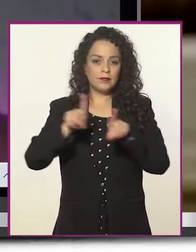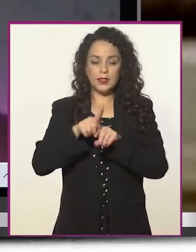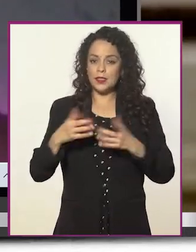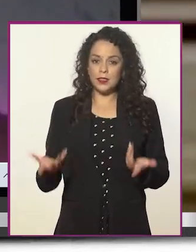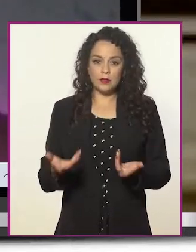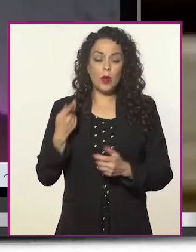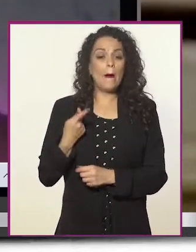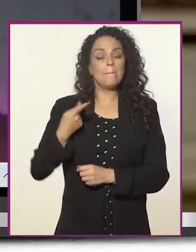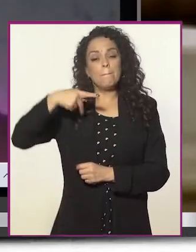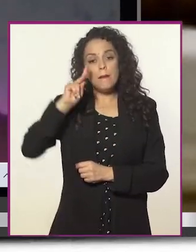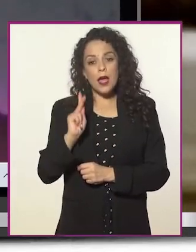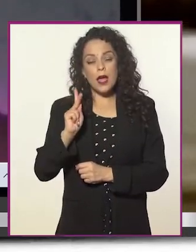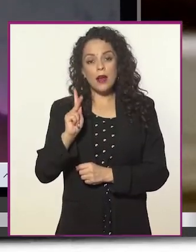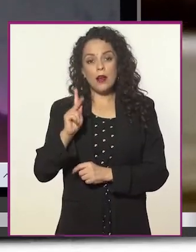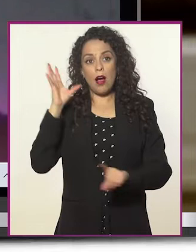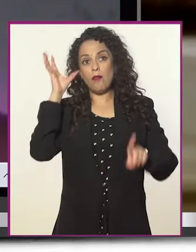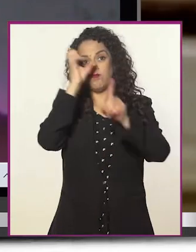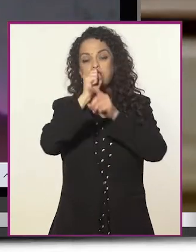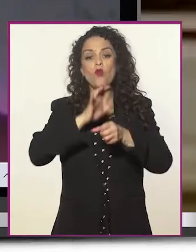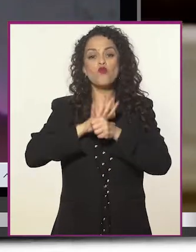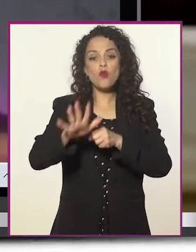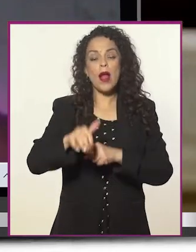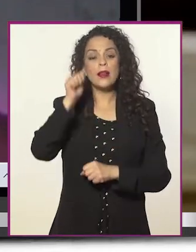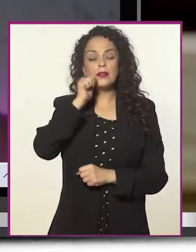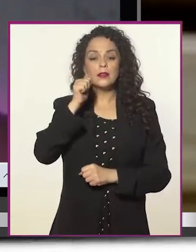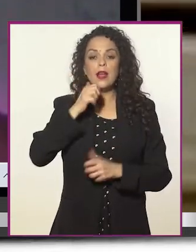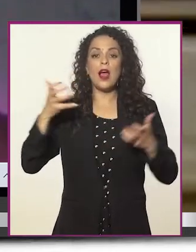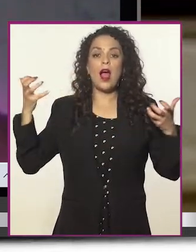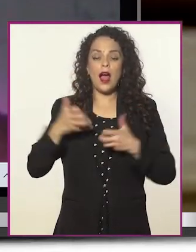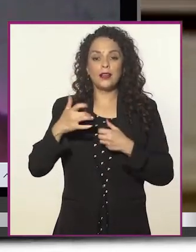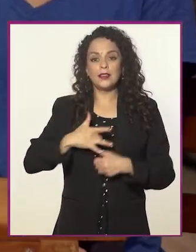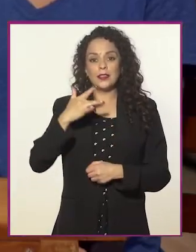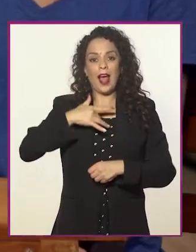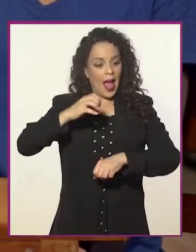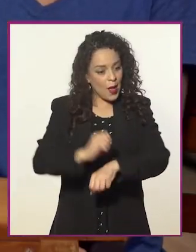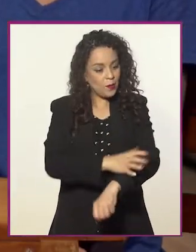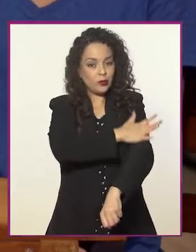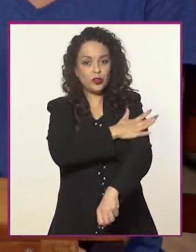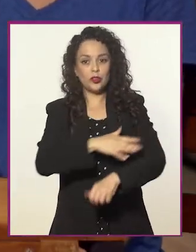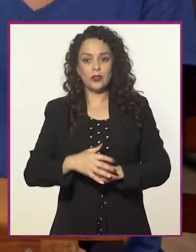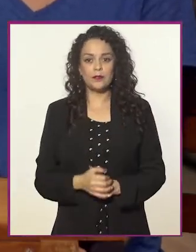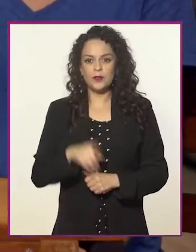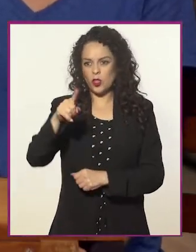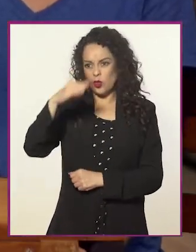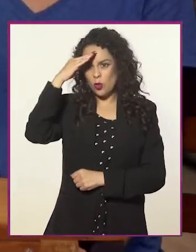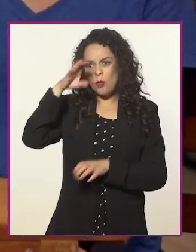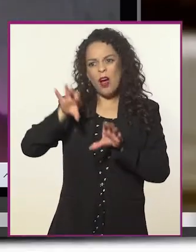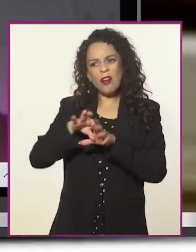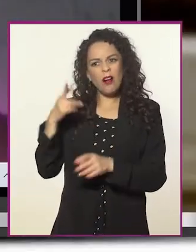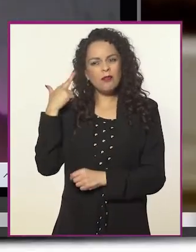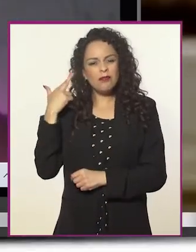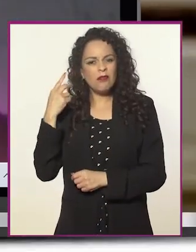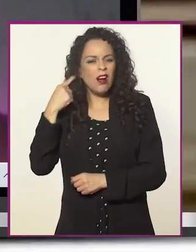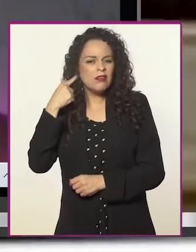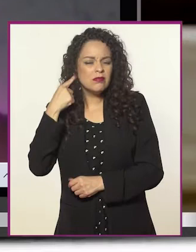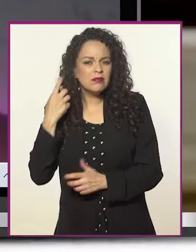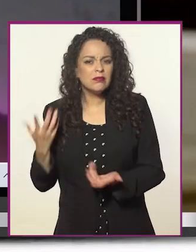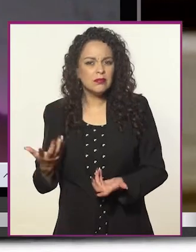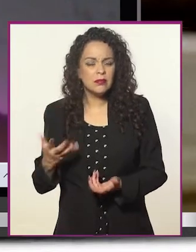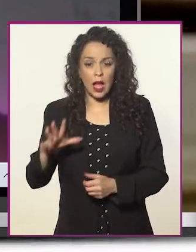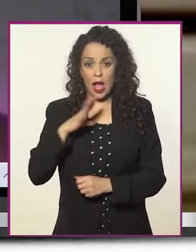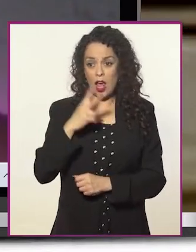posible, aunque el objetivo siempre es crear una emoción. ¿Piensas en su sonoridad? Hay